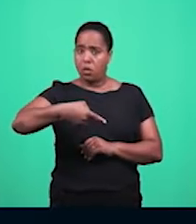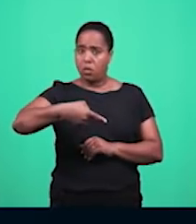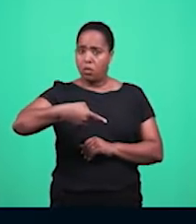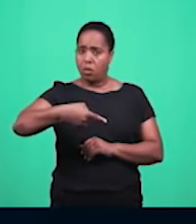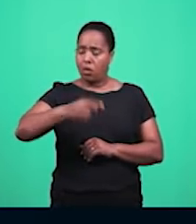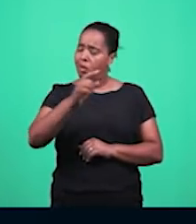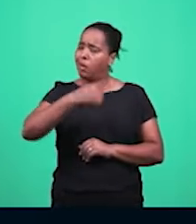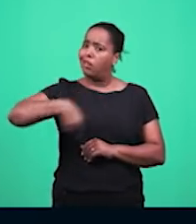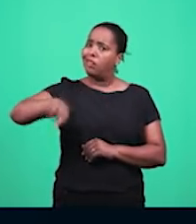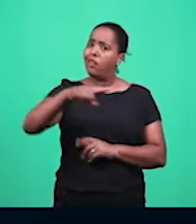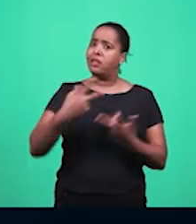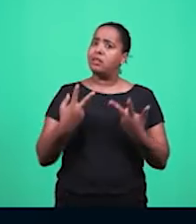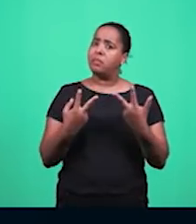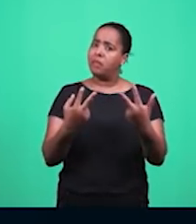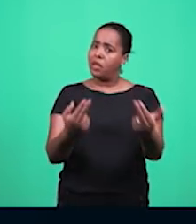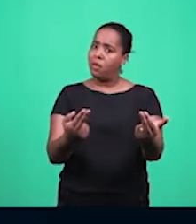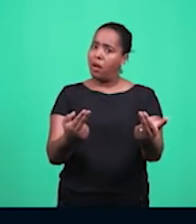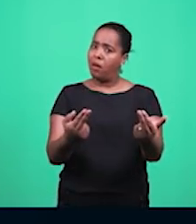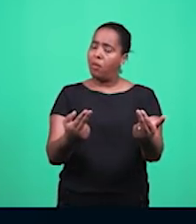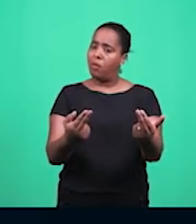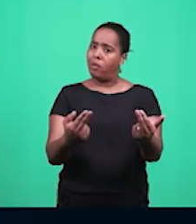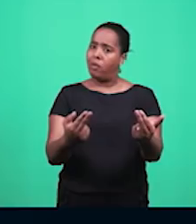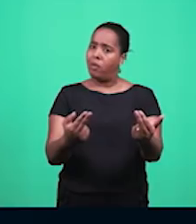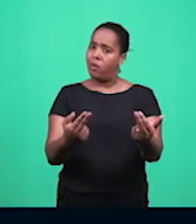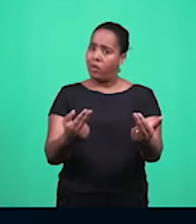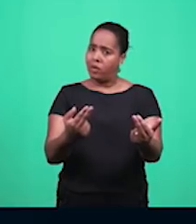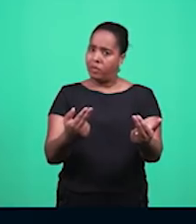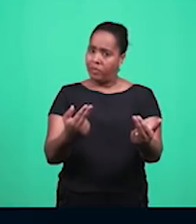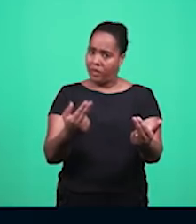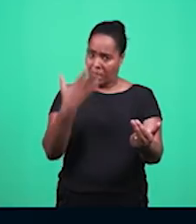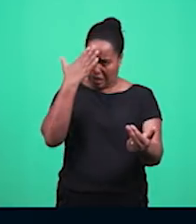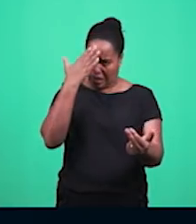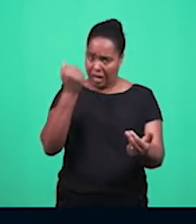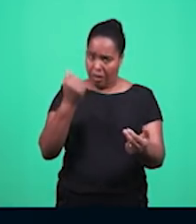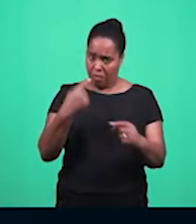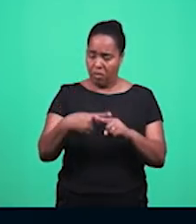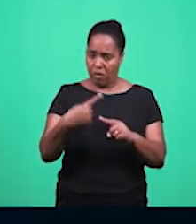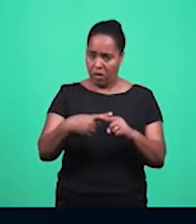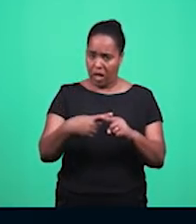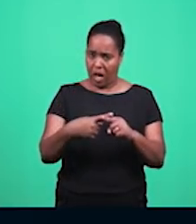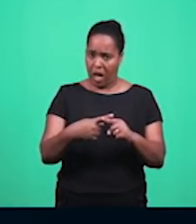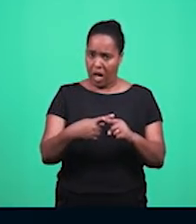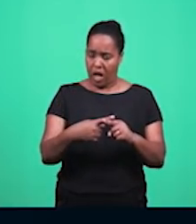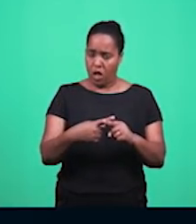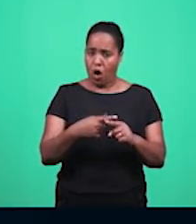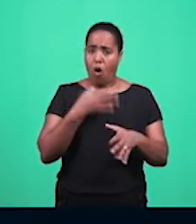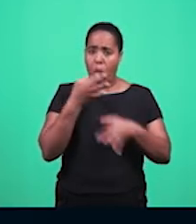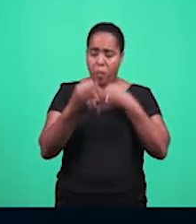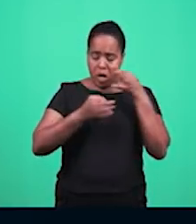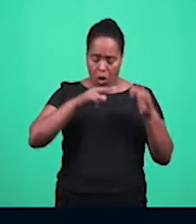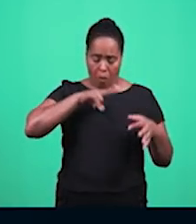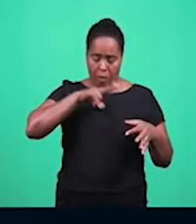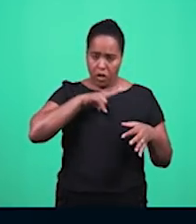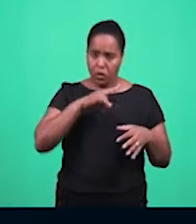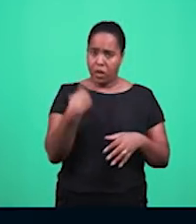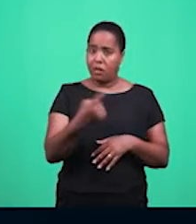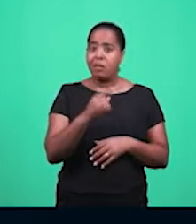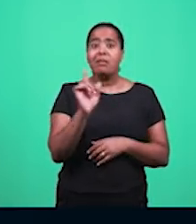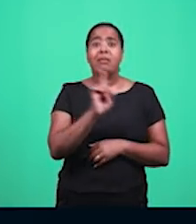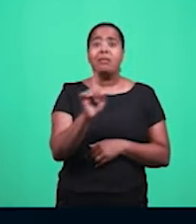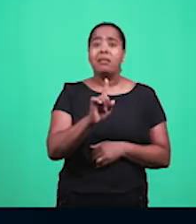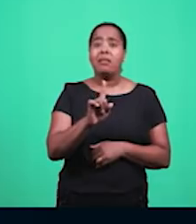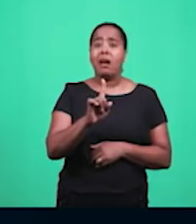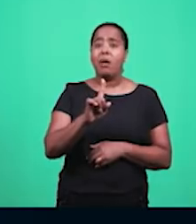estamos así en esta administración del señor porque nosotros no tenemos nada de nosotros mismos pero fue